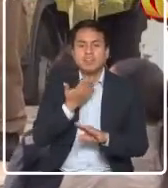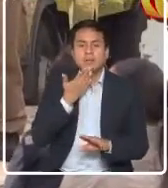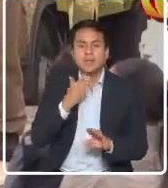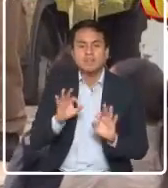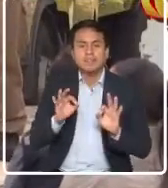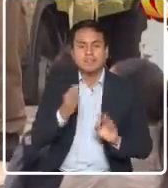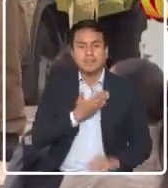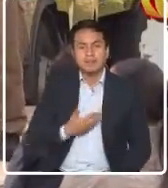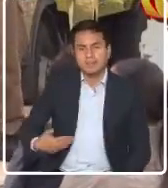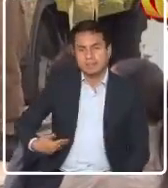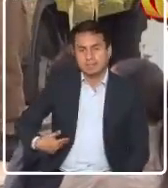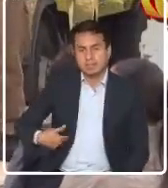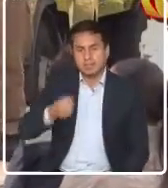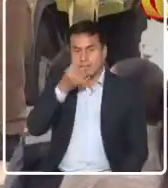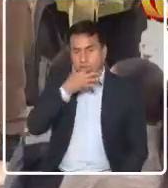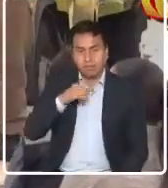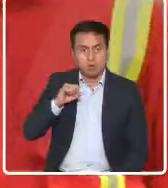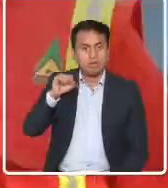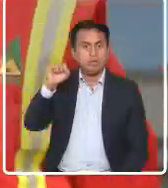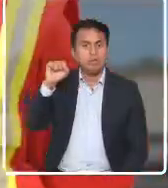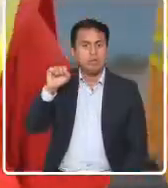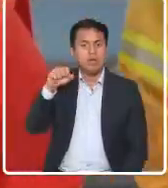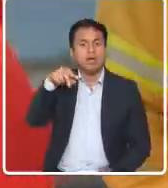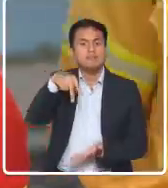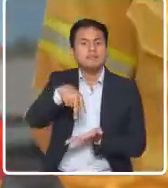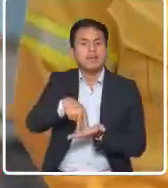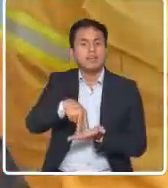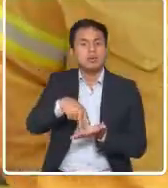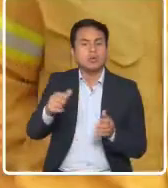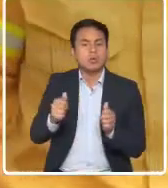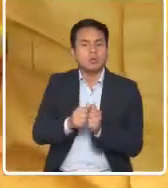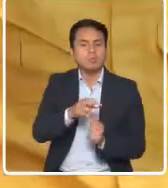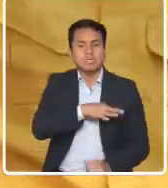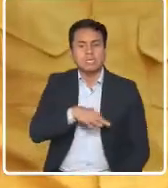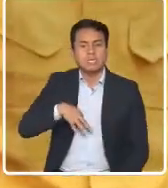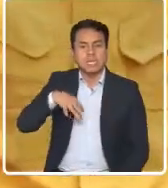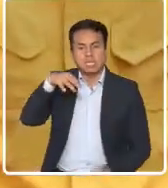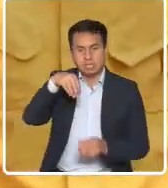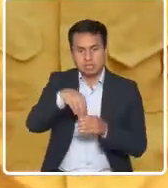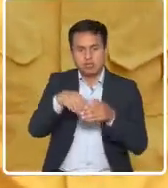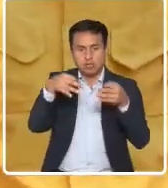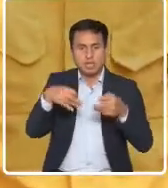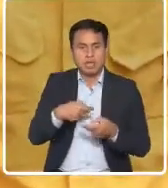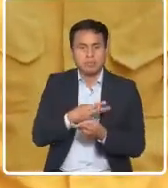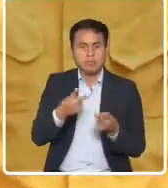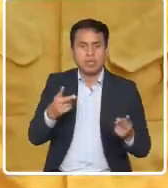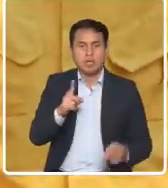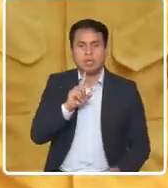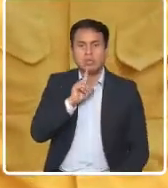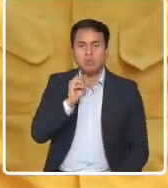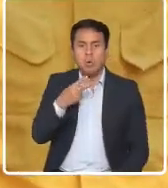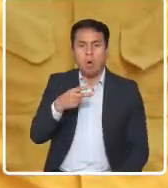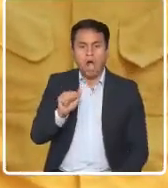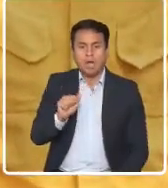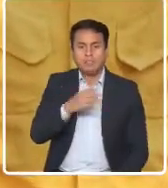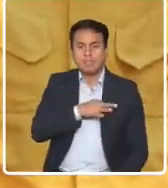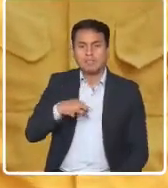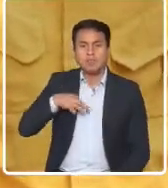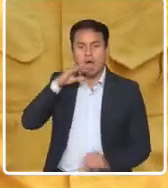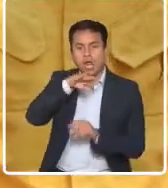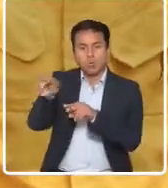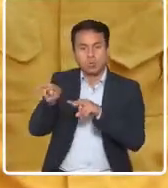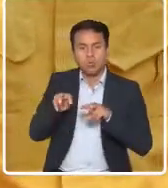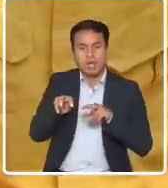a su excelencia el presidente Gabriel Boric Font subir al escenario junto a la ministra del Interior y Seguridad Pública, Carolina Toá, al ministro